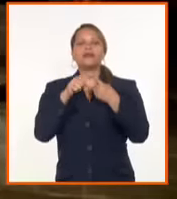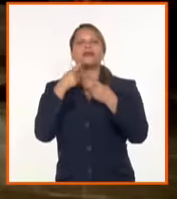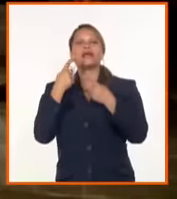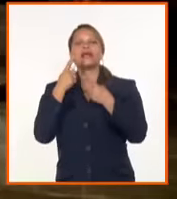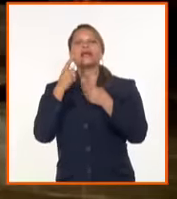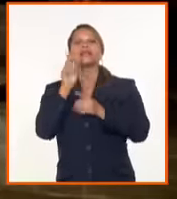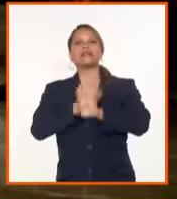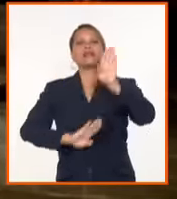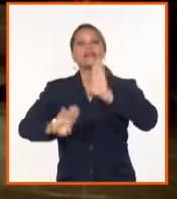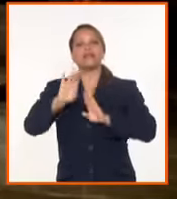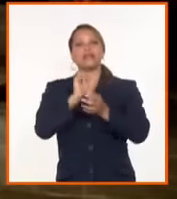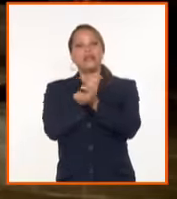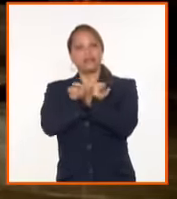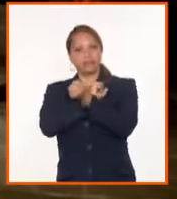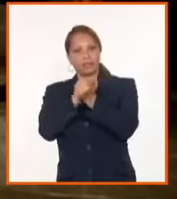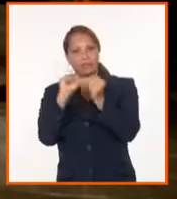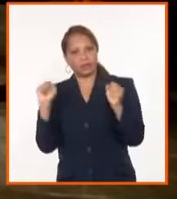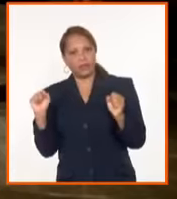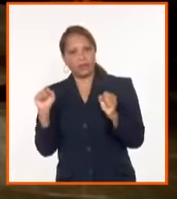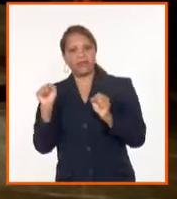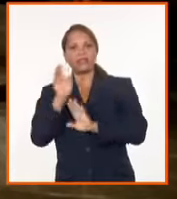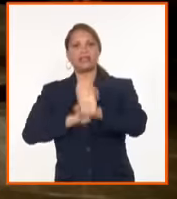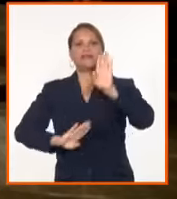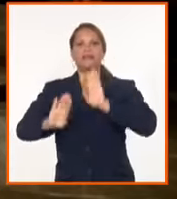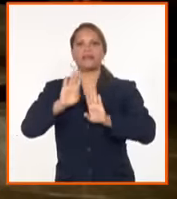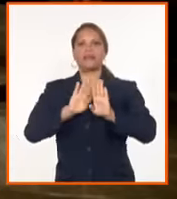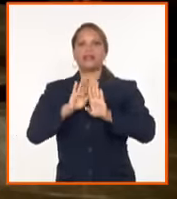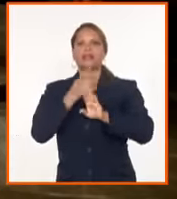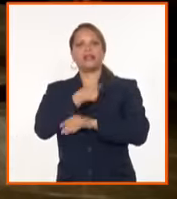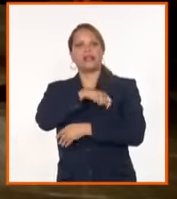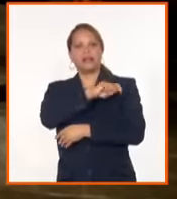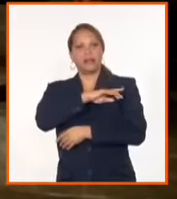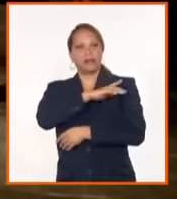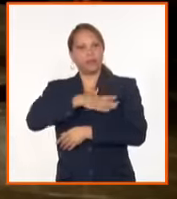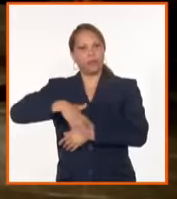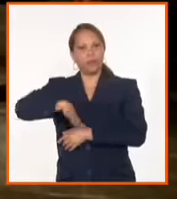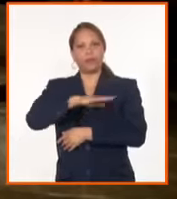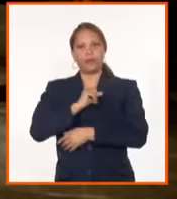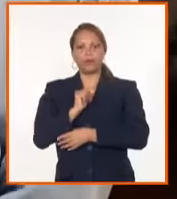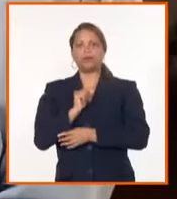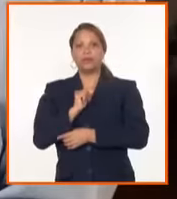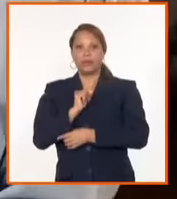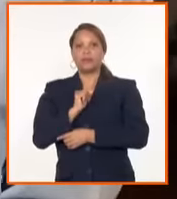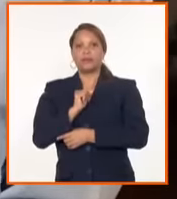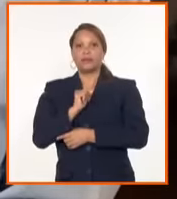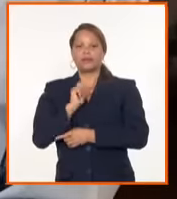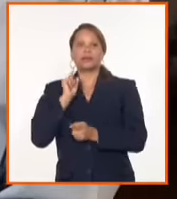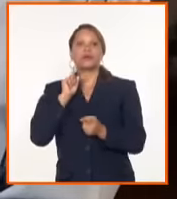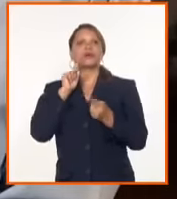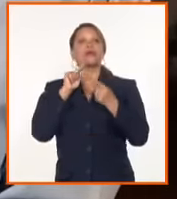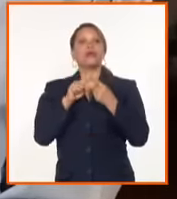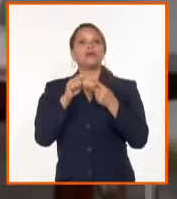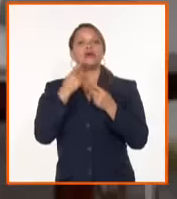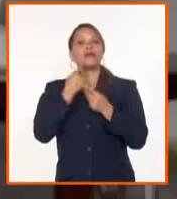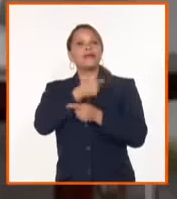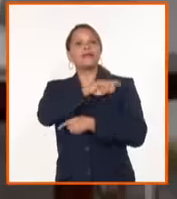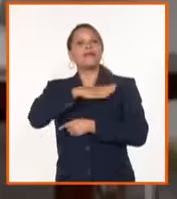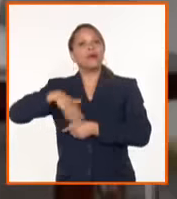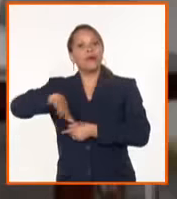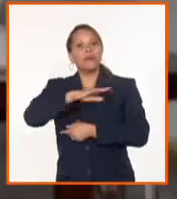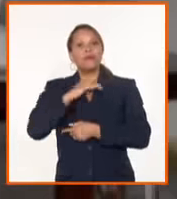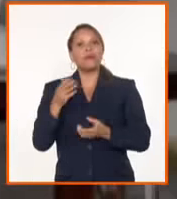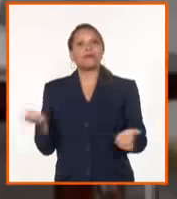independencia de este país, basada en buscar la mayor prosperidad para nuestro pueblo en